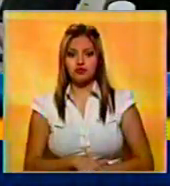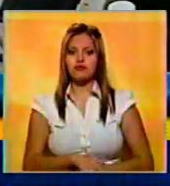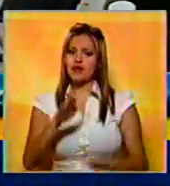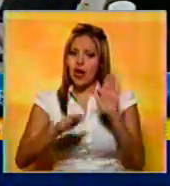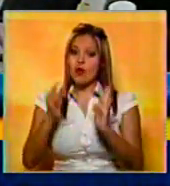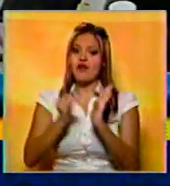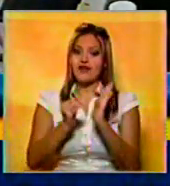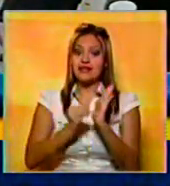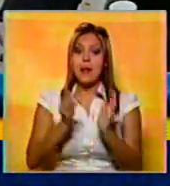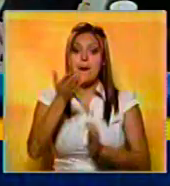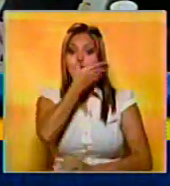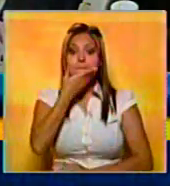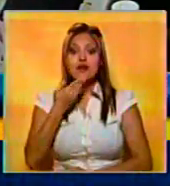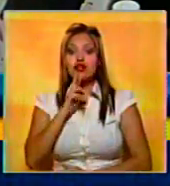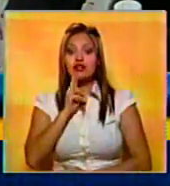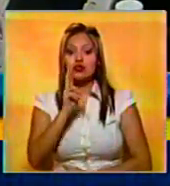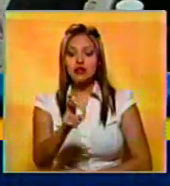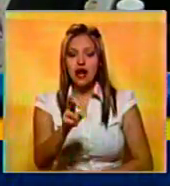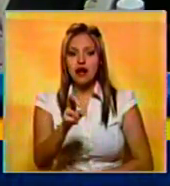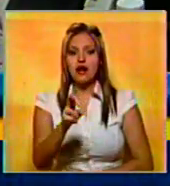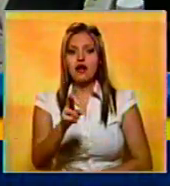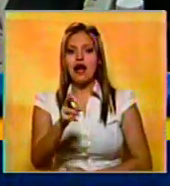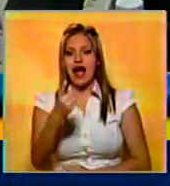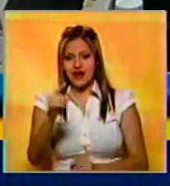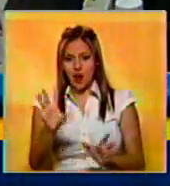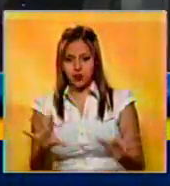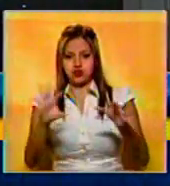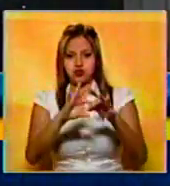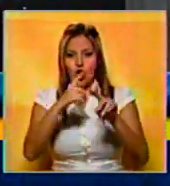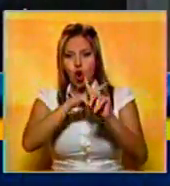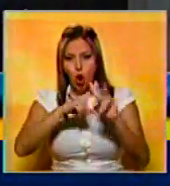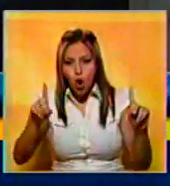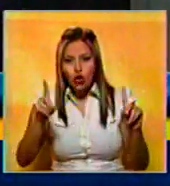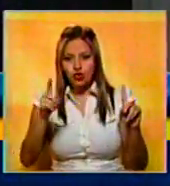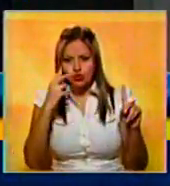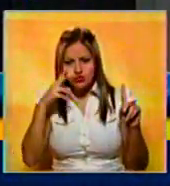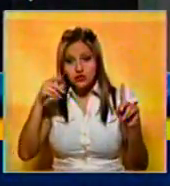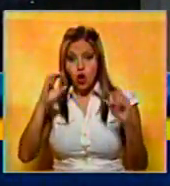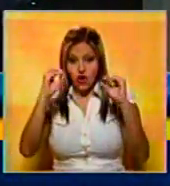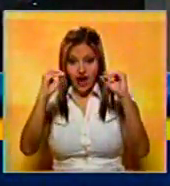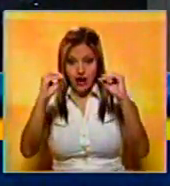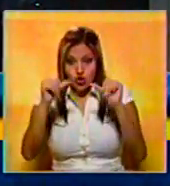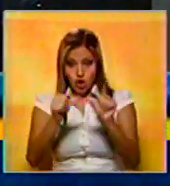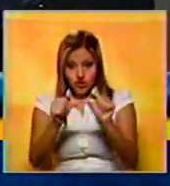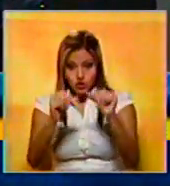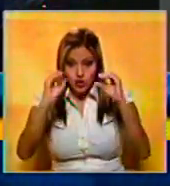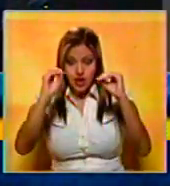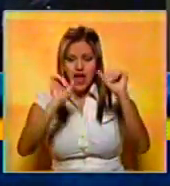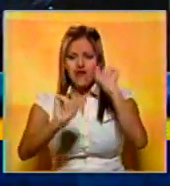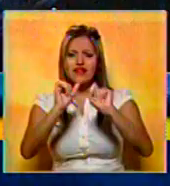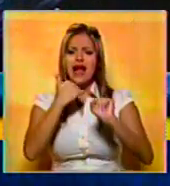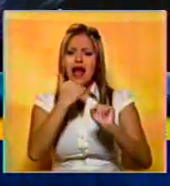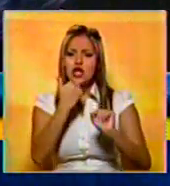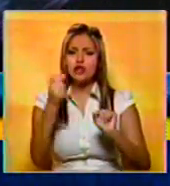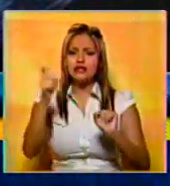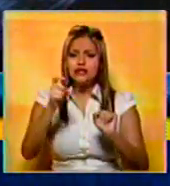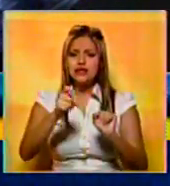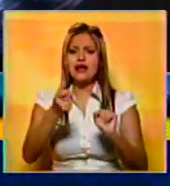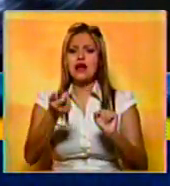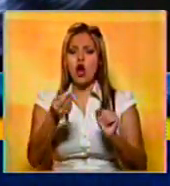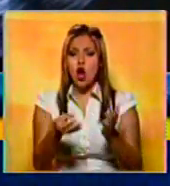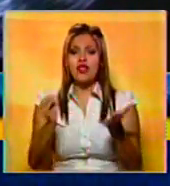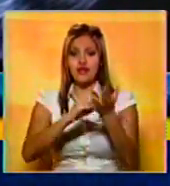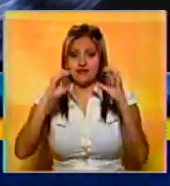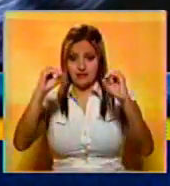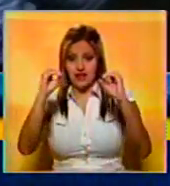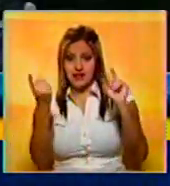algunos casos y para mejores resultados, se combina con la paroscopia, conservando los ovarios para evitar que la paciente necesite terapia de